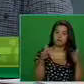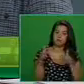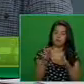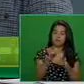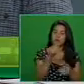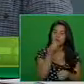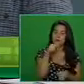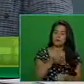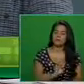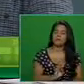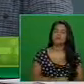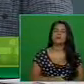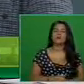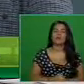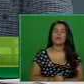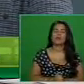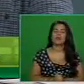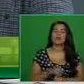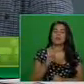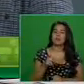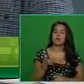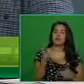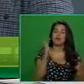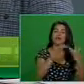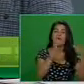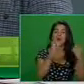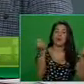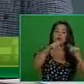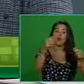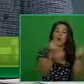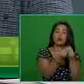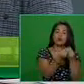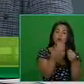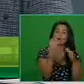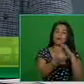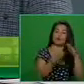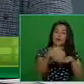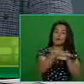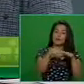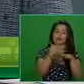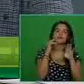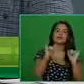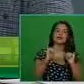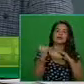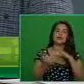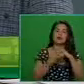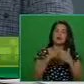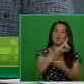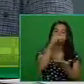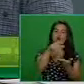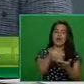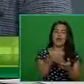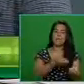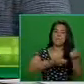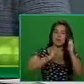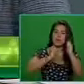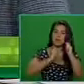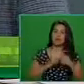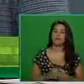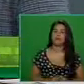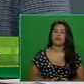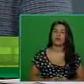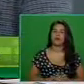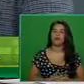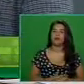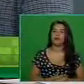A través también de coordinación con otras instituciones del ministerio, en este caso con INSOPESCA, nosotros hemos